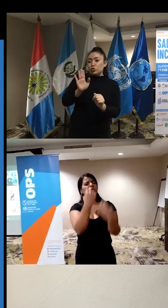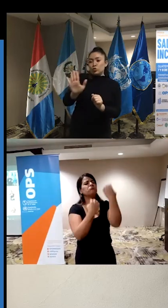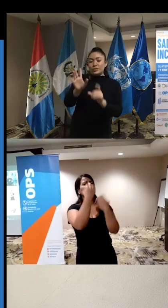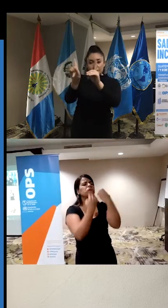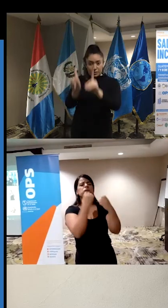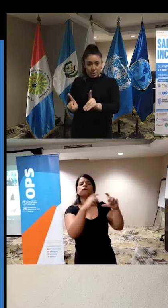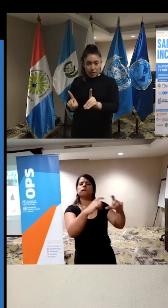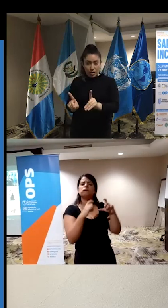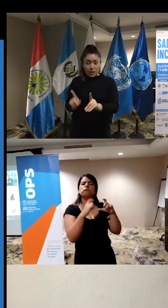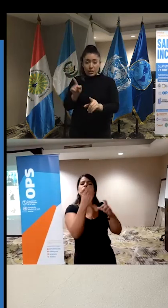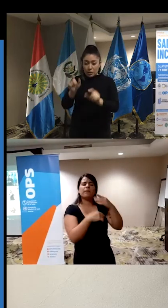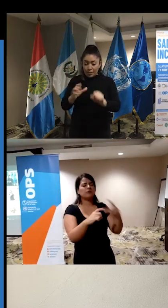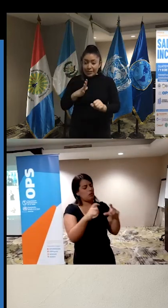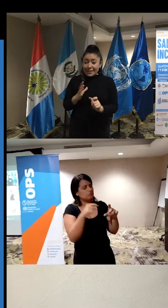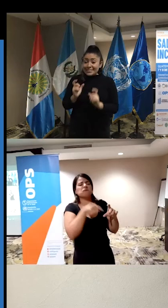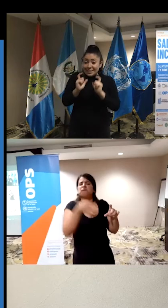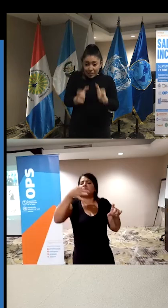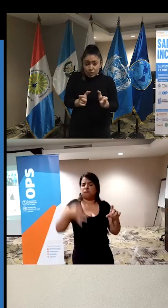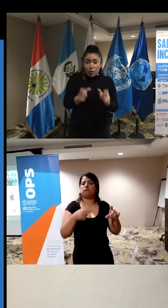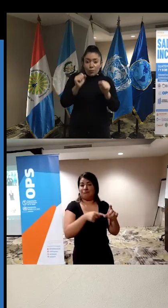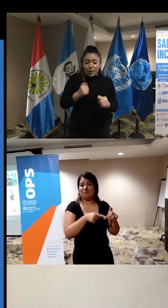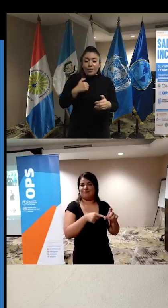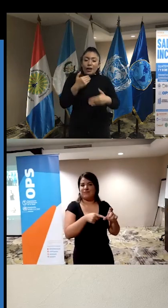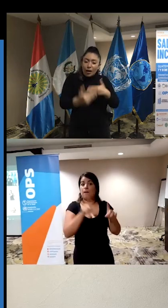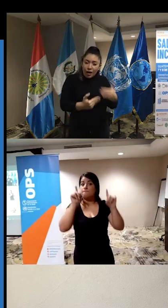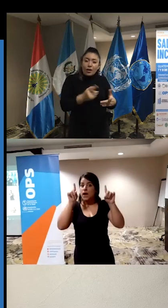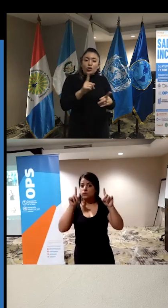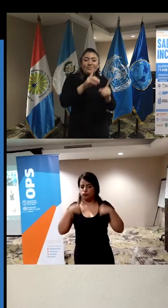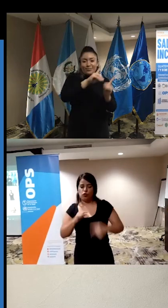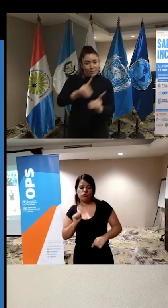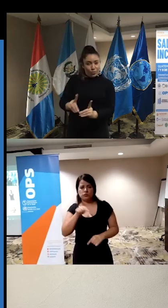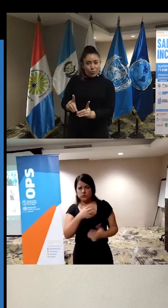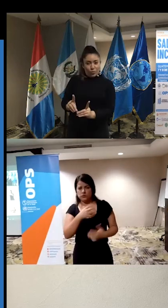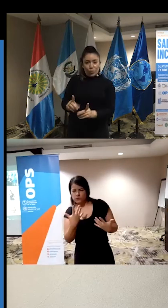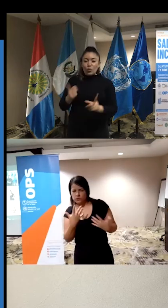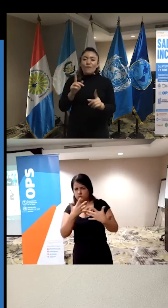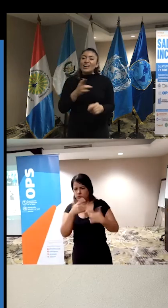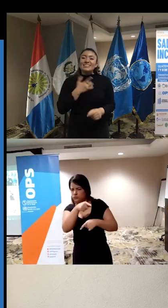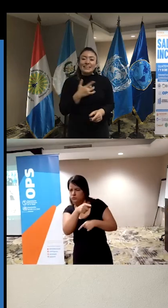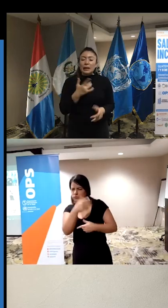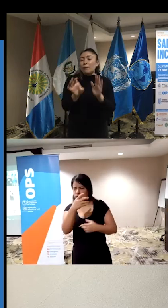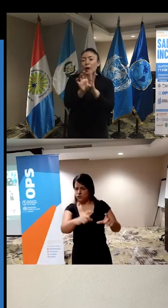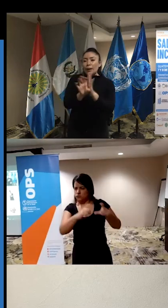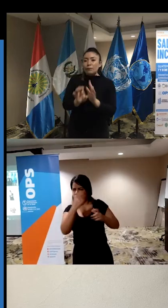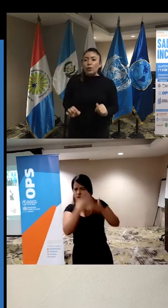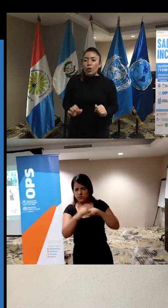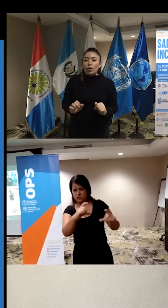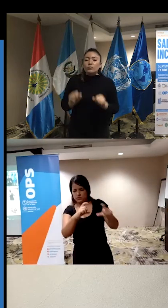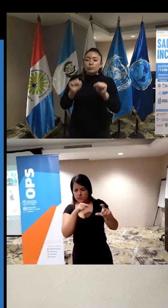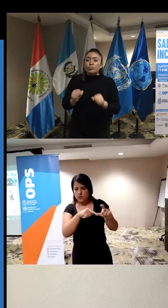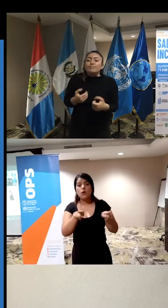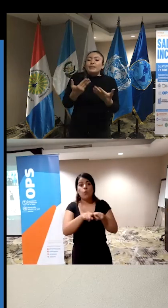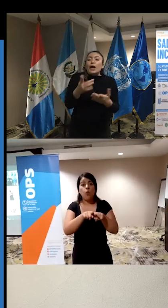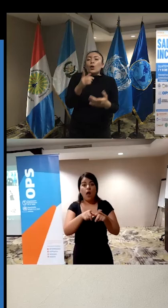ese proceso de certificación en principio no va a ser discriminatorio, no va a servir, por ejemplo, para negarles